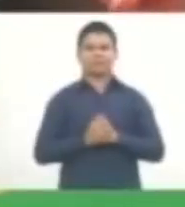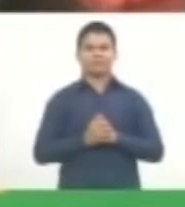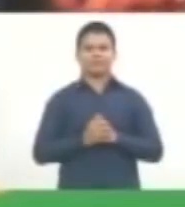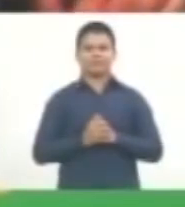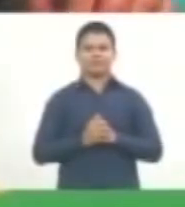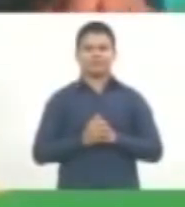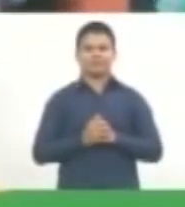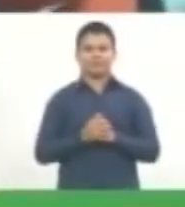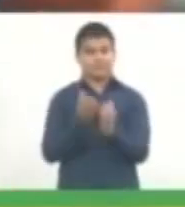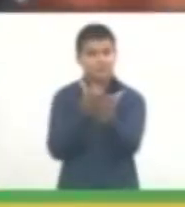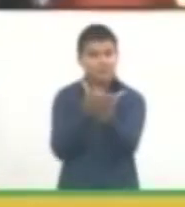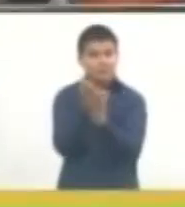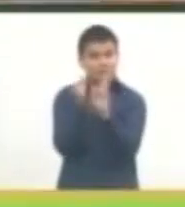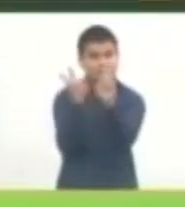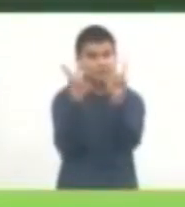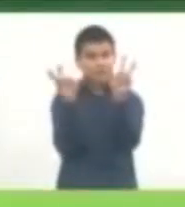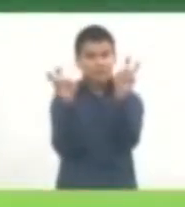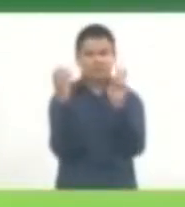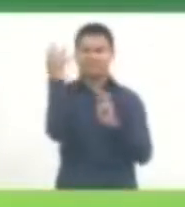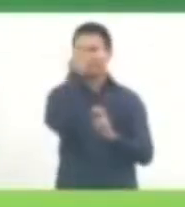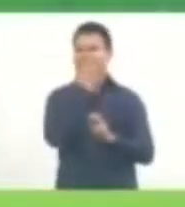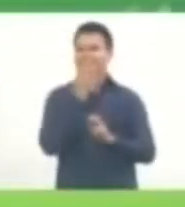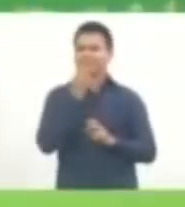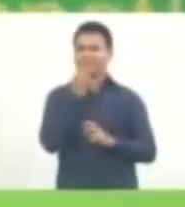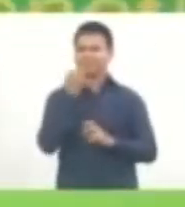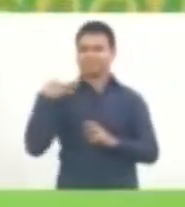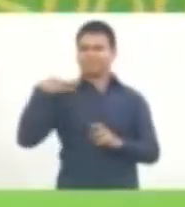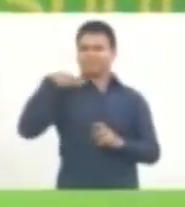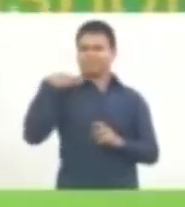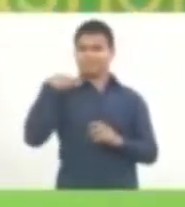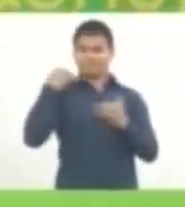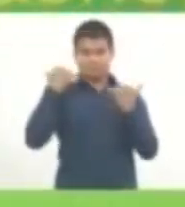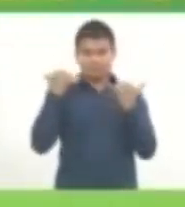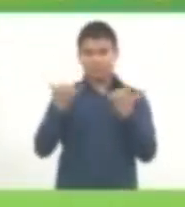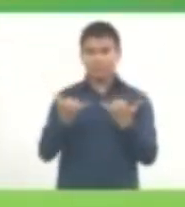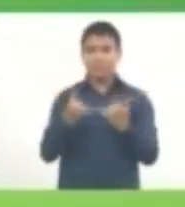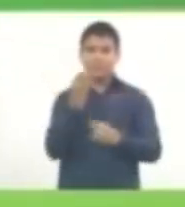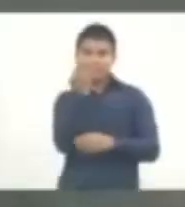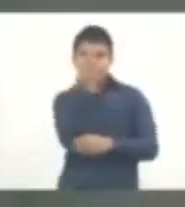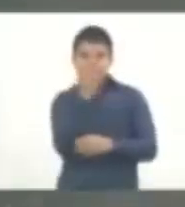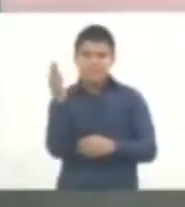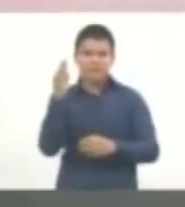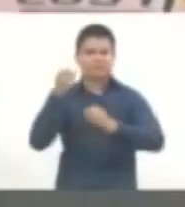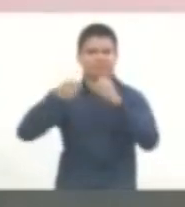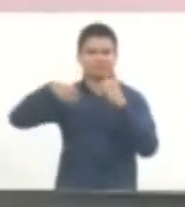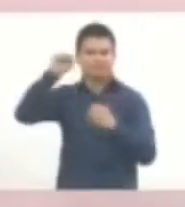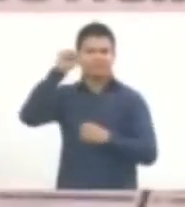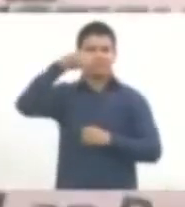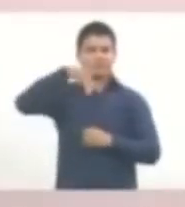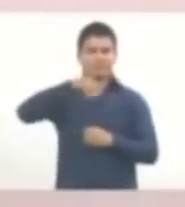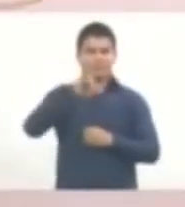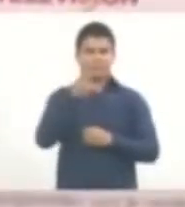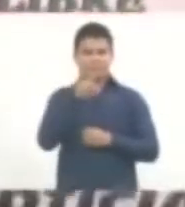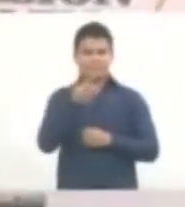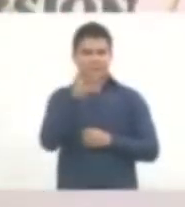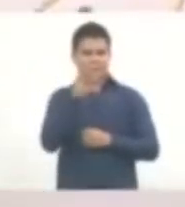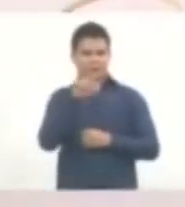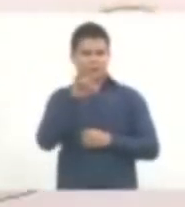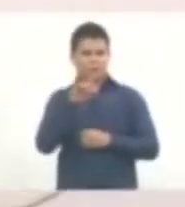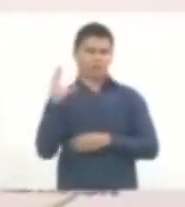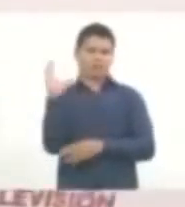Y continuando con el tema de la belleza, Barranquilla ganó el Miss Teen World. Barranquilla gana el Teen World